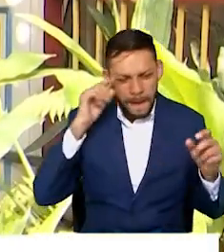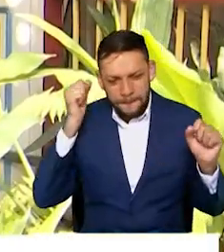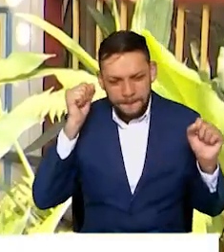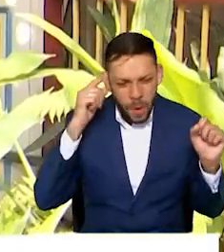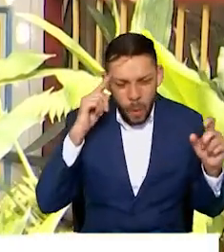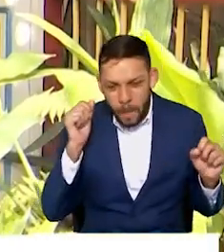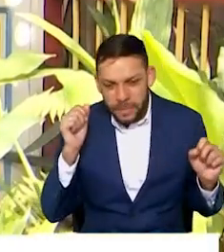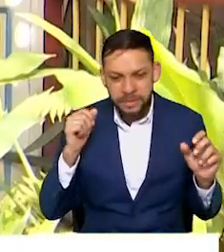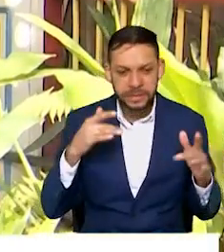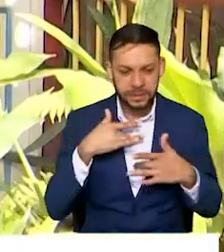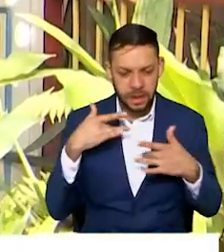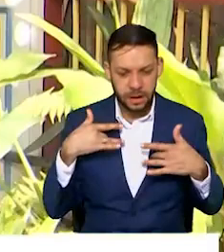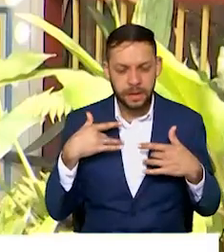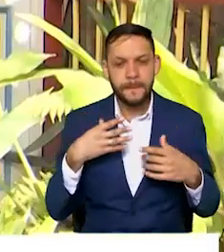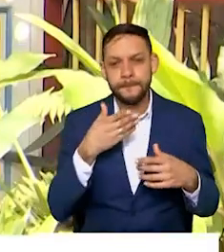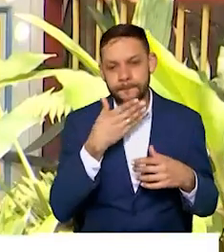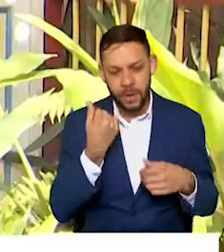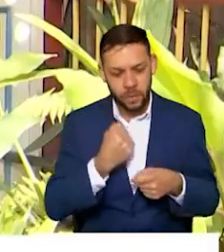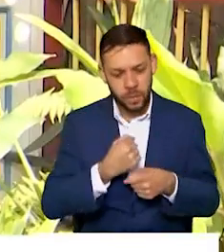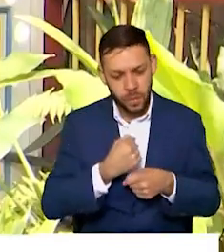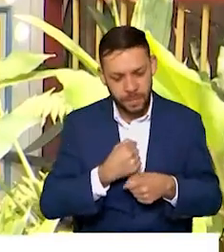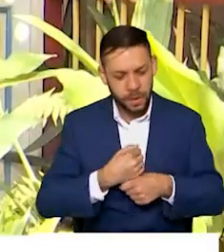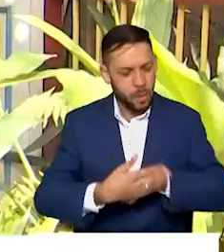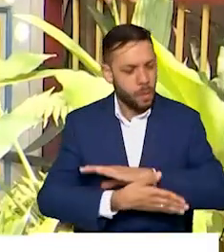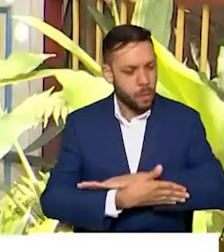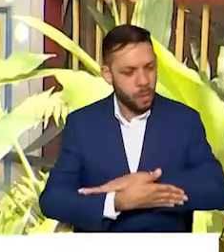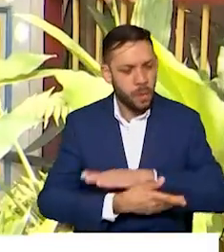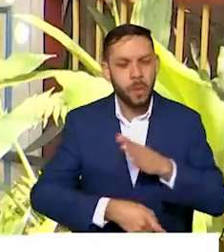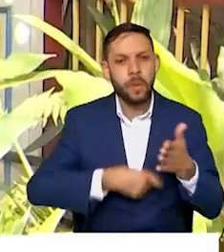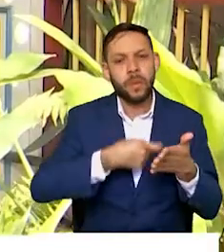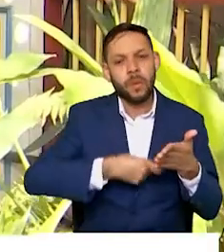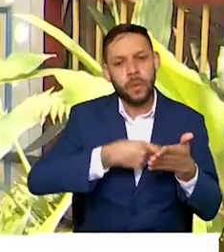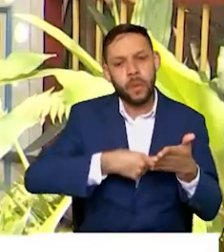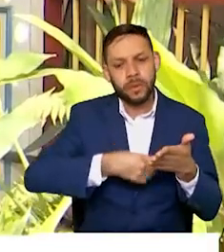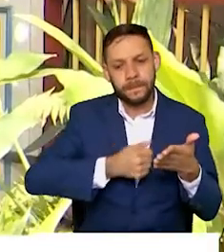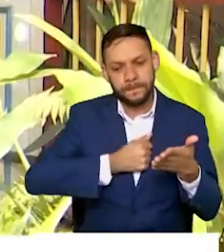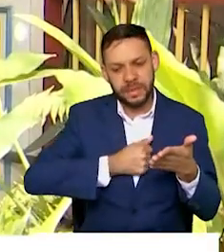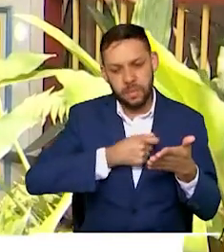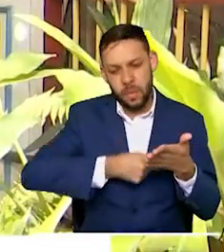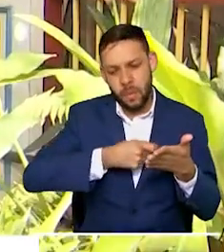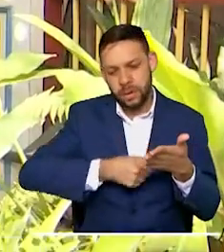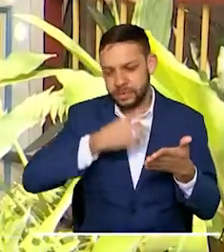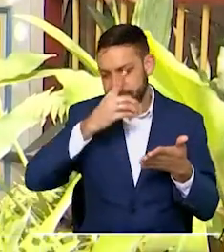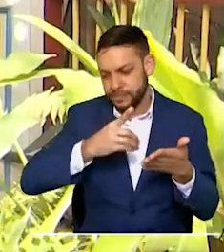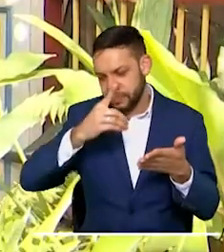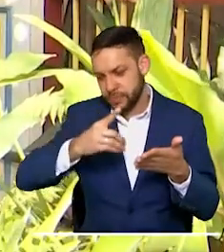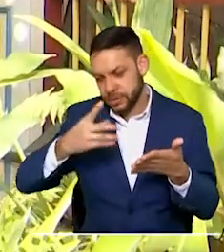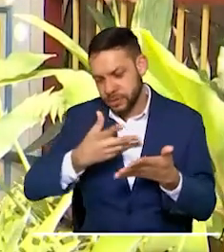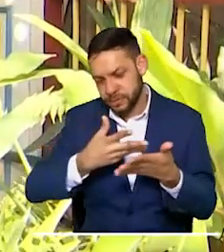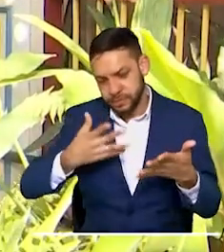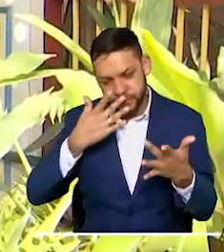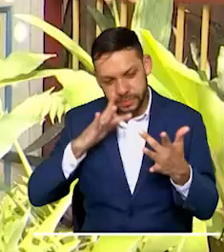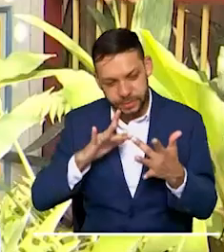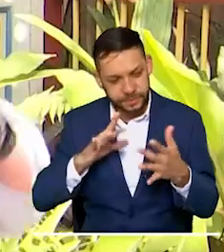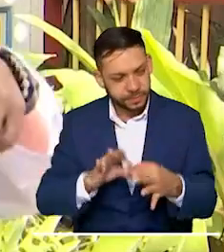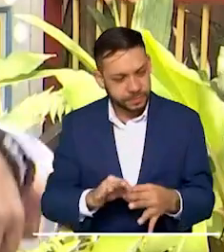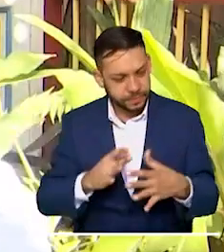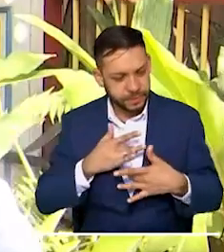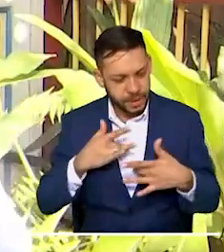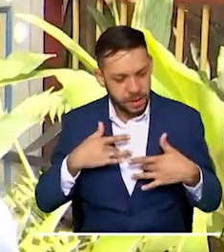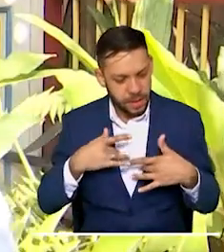salud, ocupémonos de ella. Somos los únicos responsables de cada cosa que nos pasa, incluyendo nuestra propia